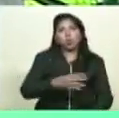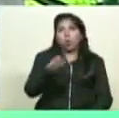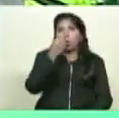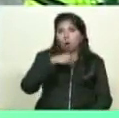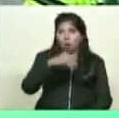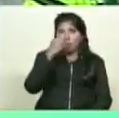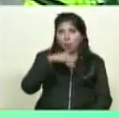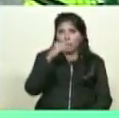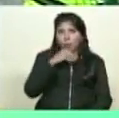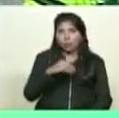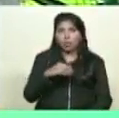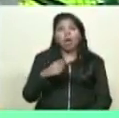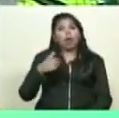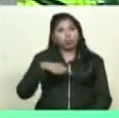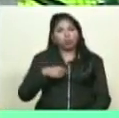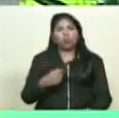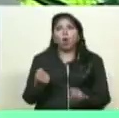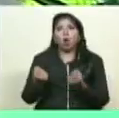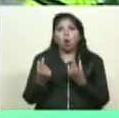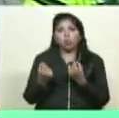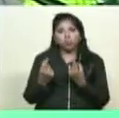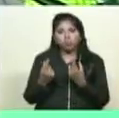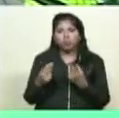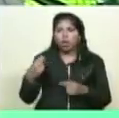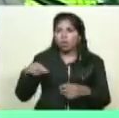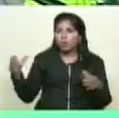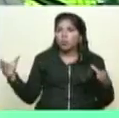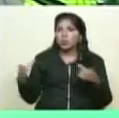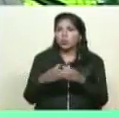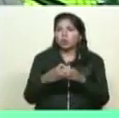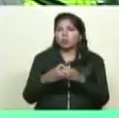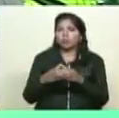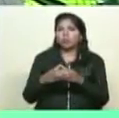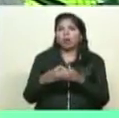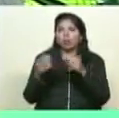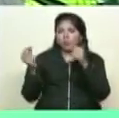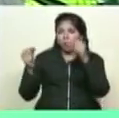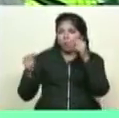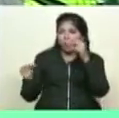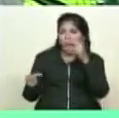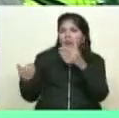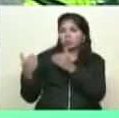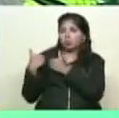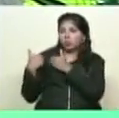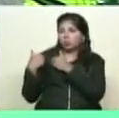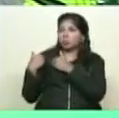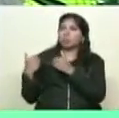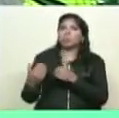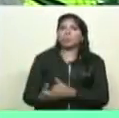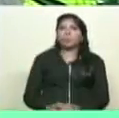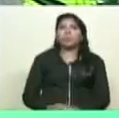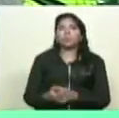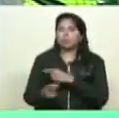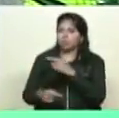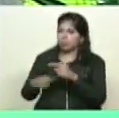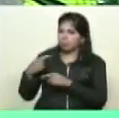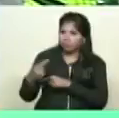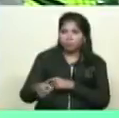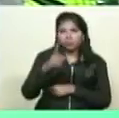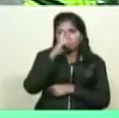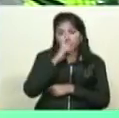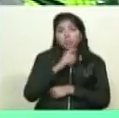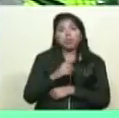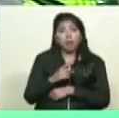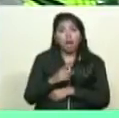noviembre nos reunimos y asumimos un conjunto de tareas. Un año después, con motivo de los 100 años de la